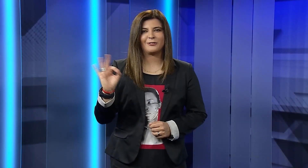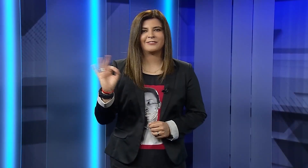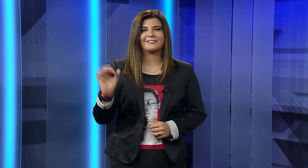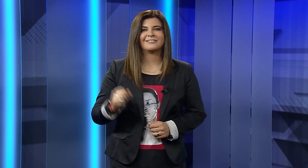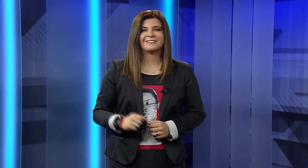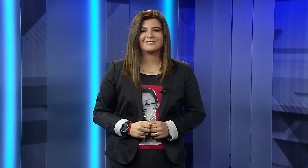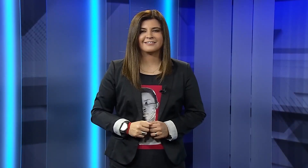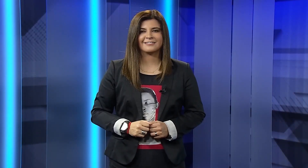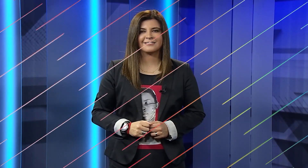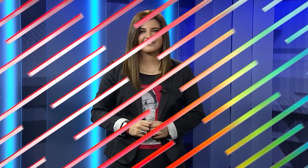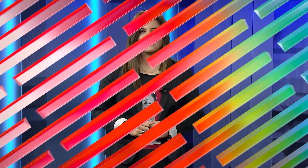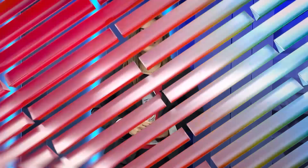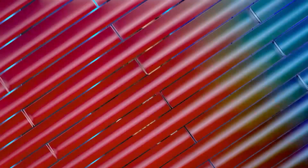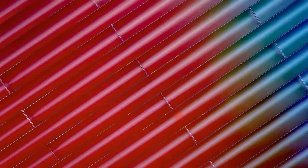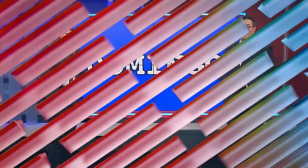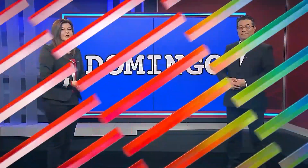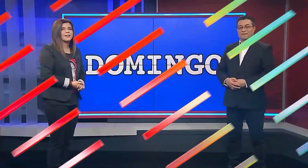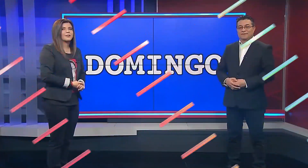Sábado.